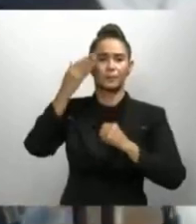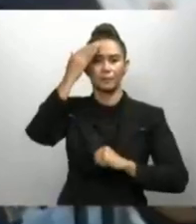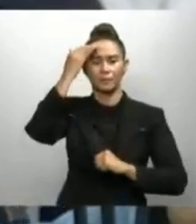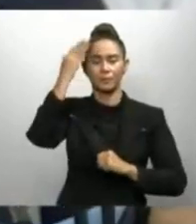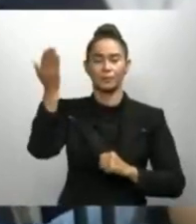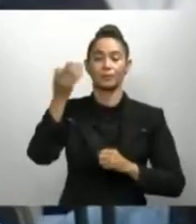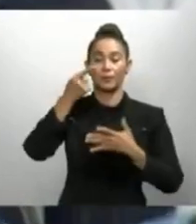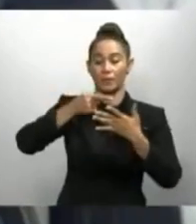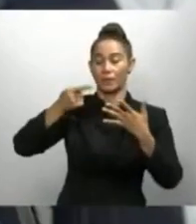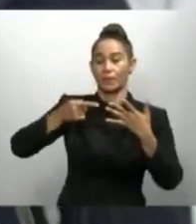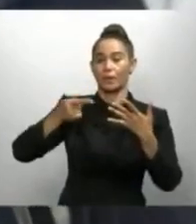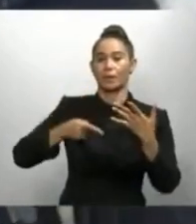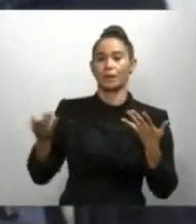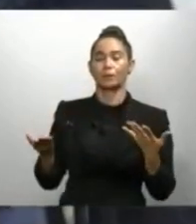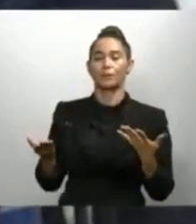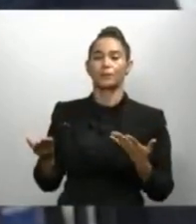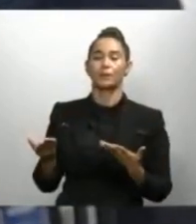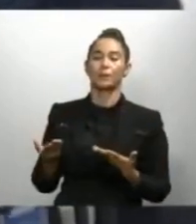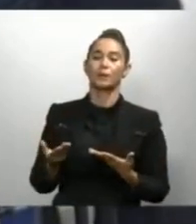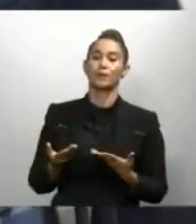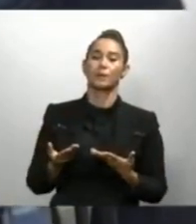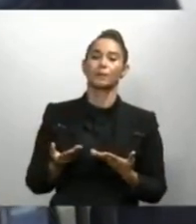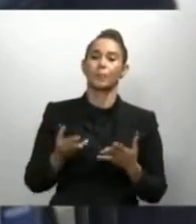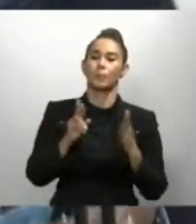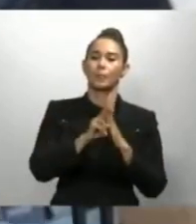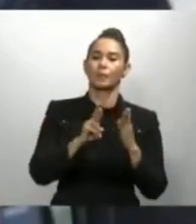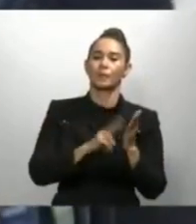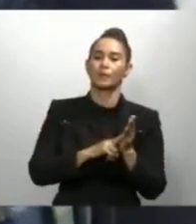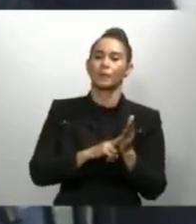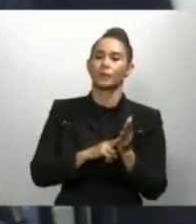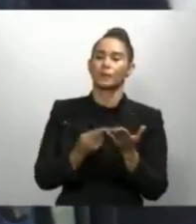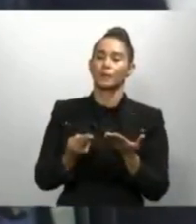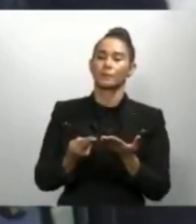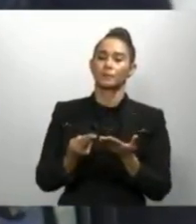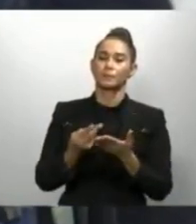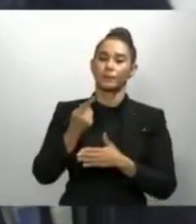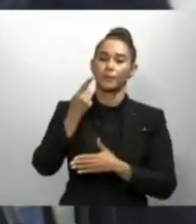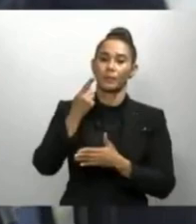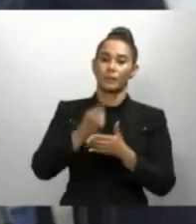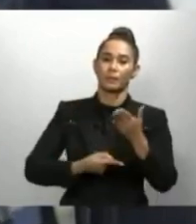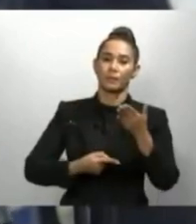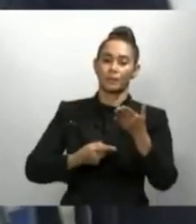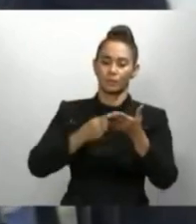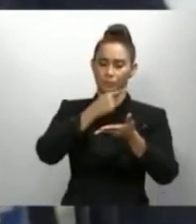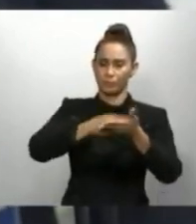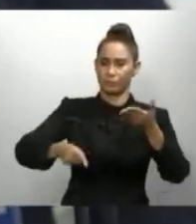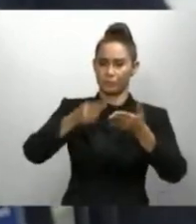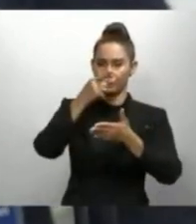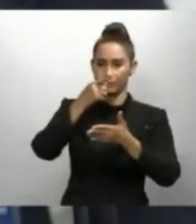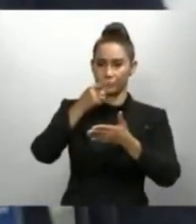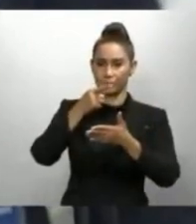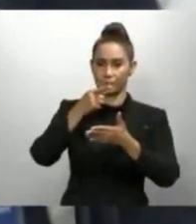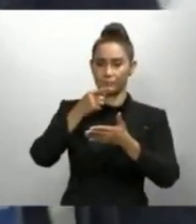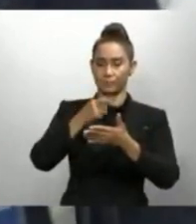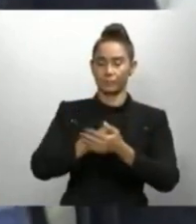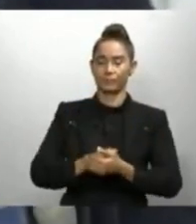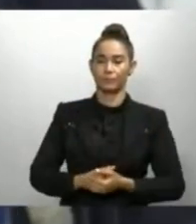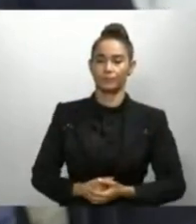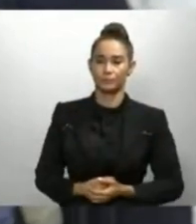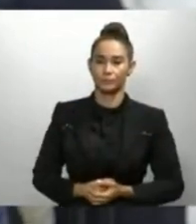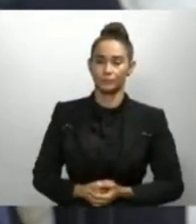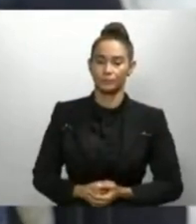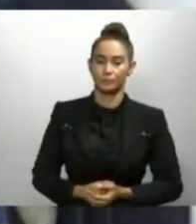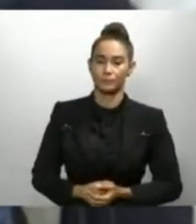saber alguna de las generalidades de este reglamento a los fines de erradicar lo que es